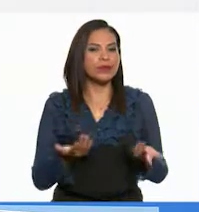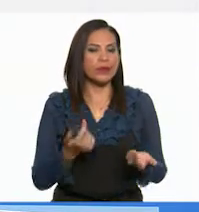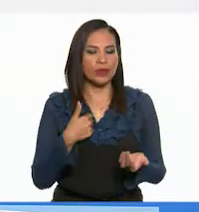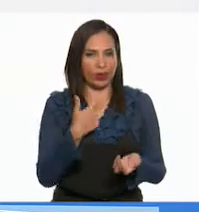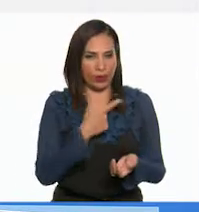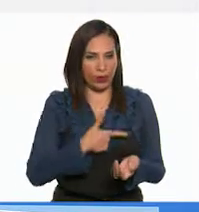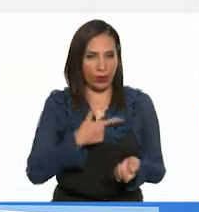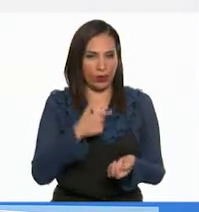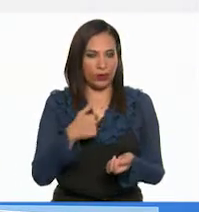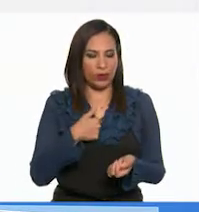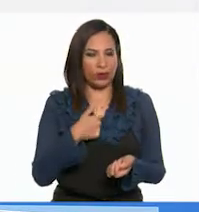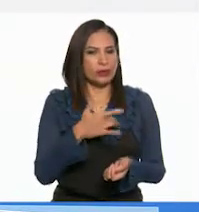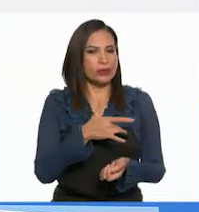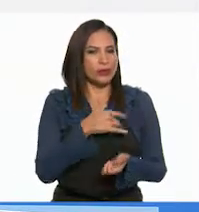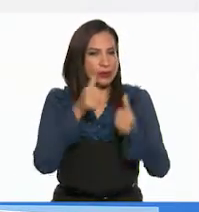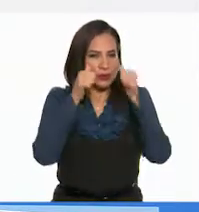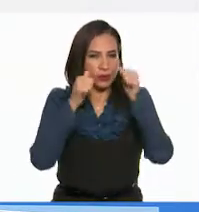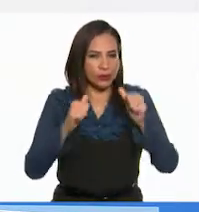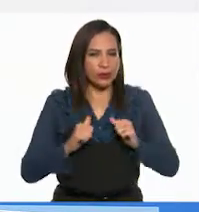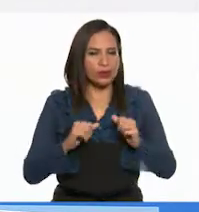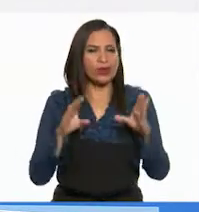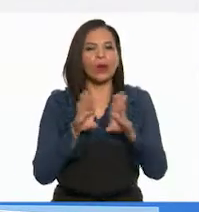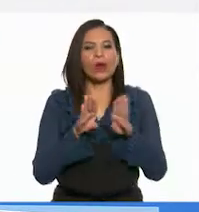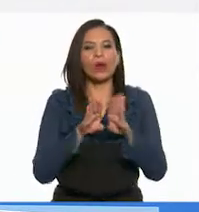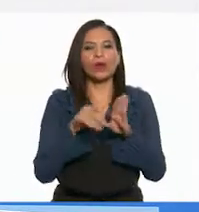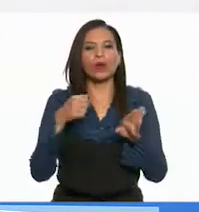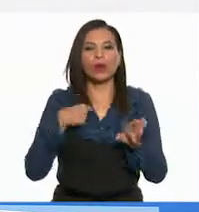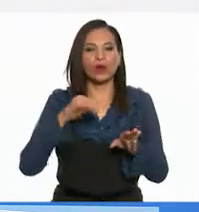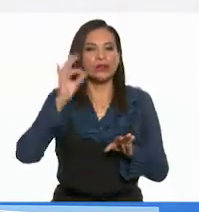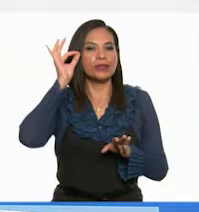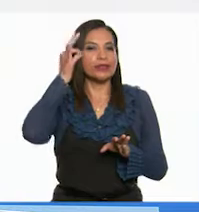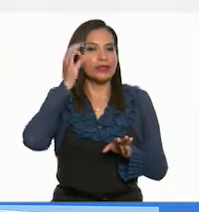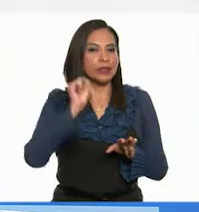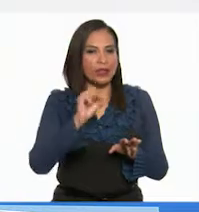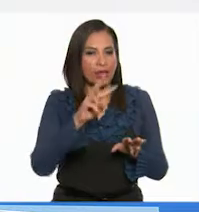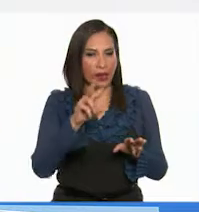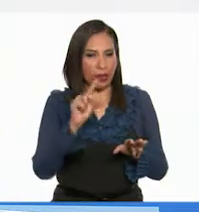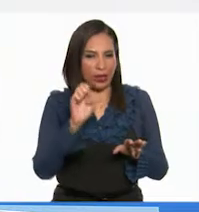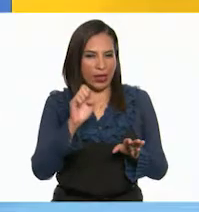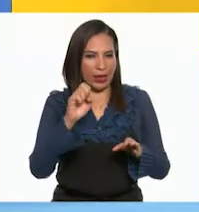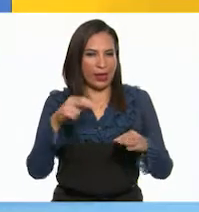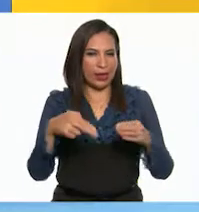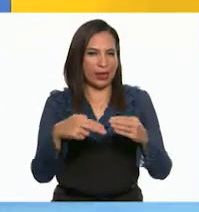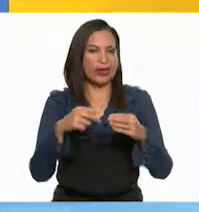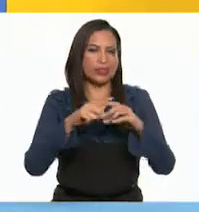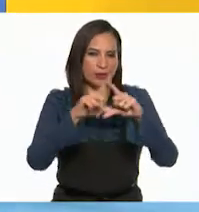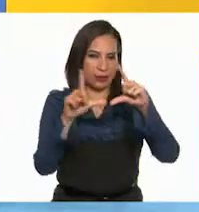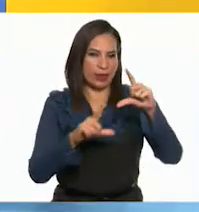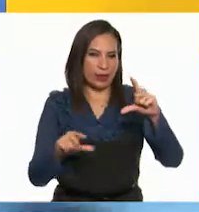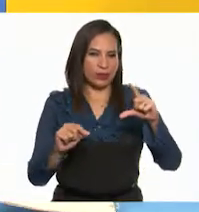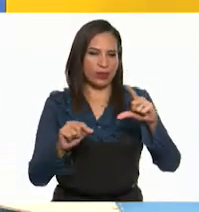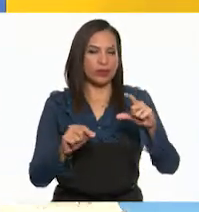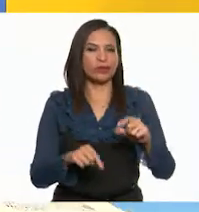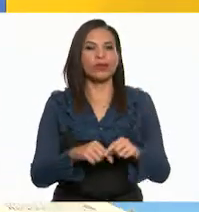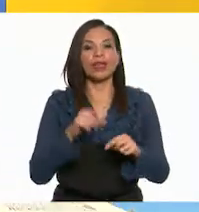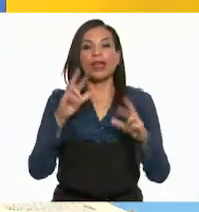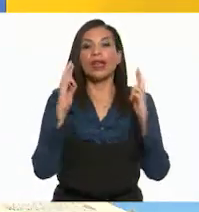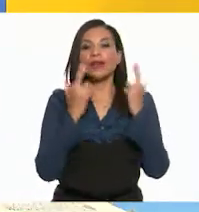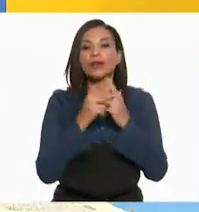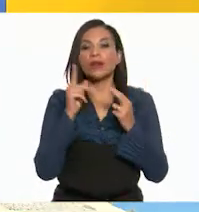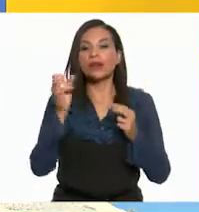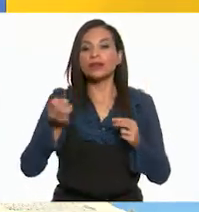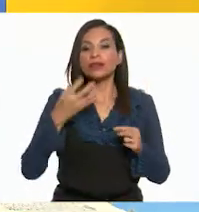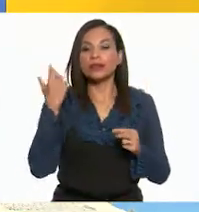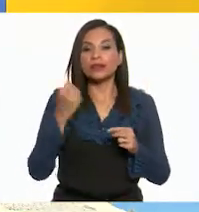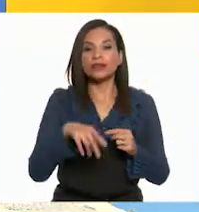me gustaría ser considerado como siervo de la nación. Ah, en la reunión del